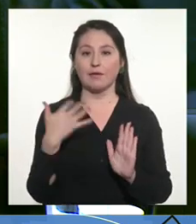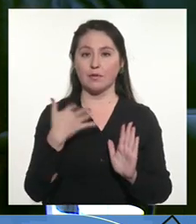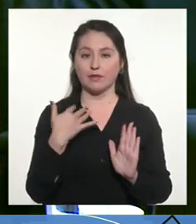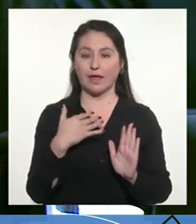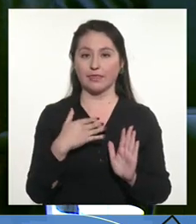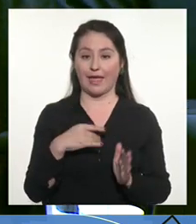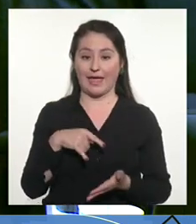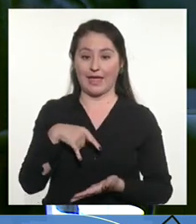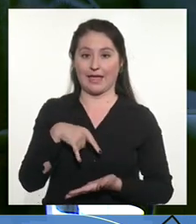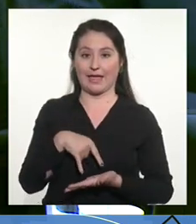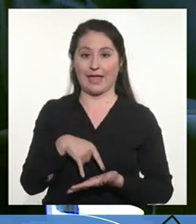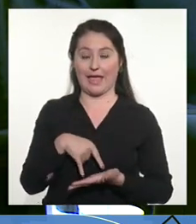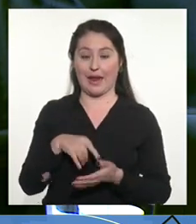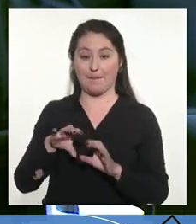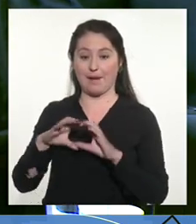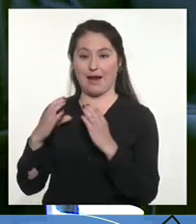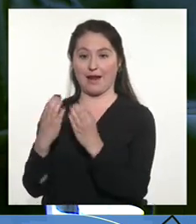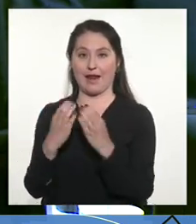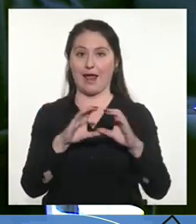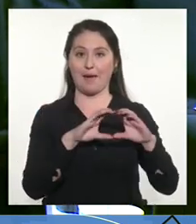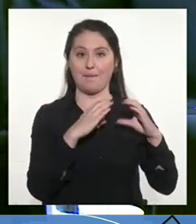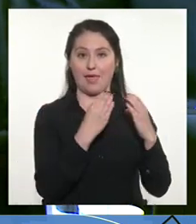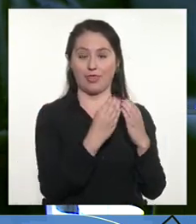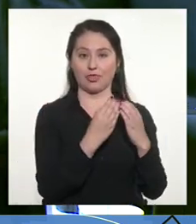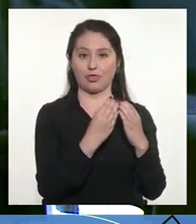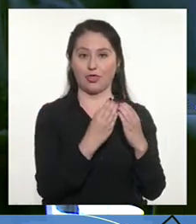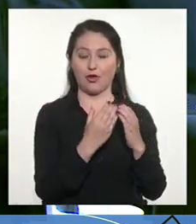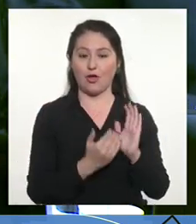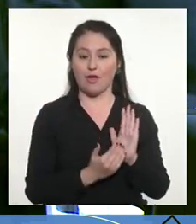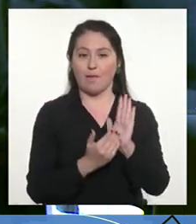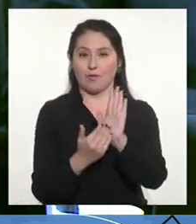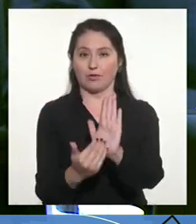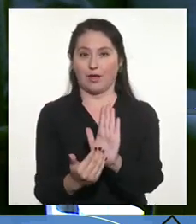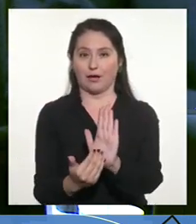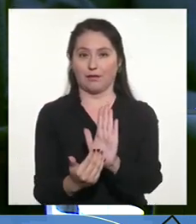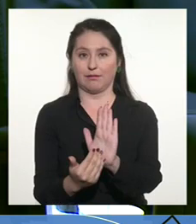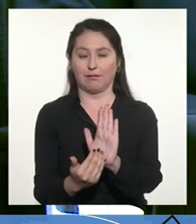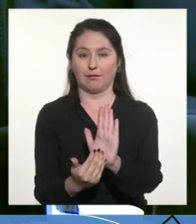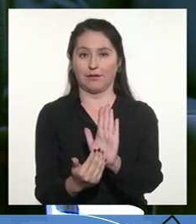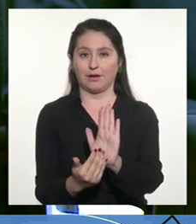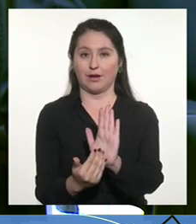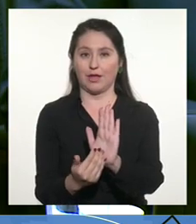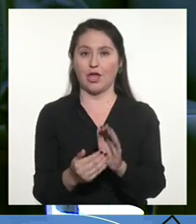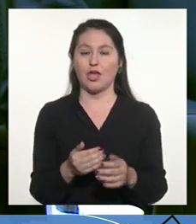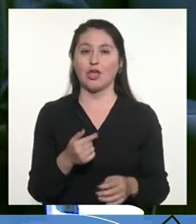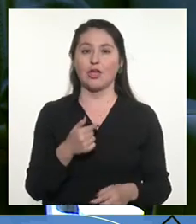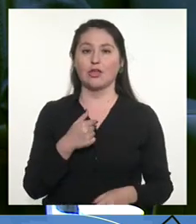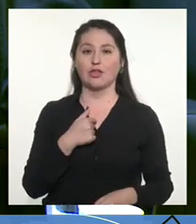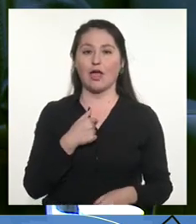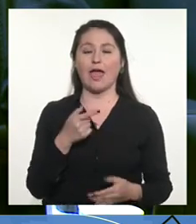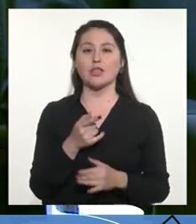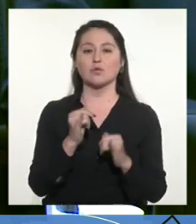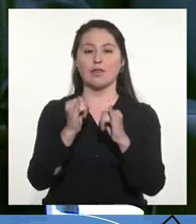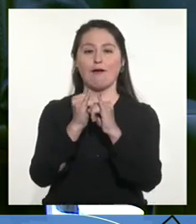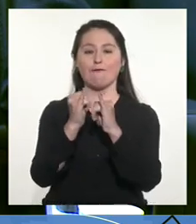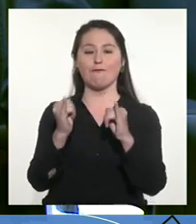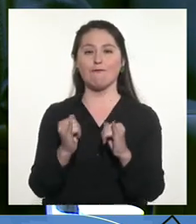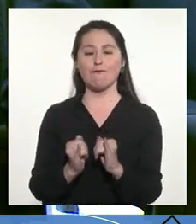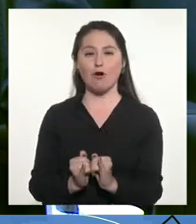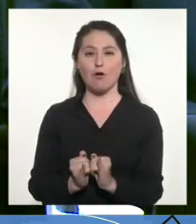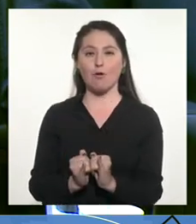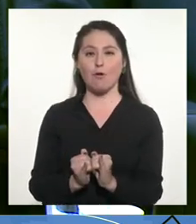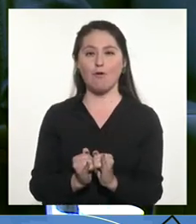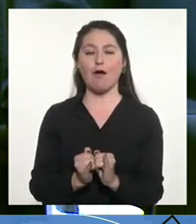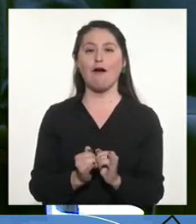parlamentos sean capaces de poner puntos de infecciones yo creo que es un punto de inflexión es una fórmula de